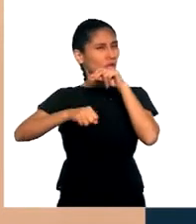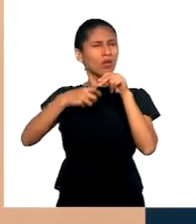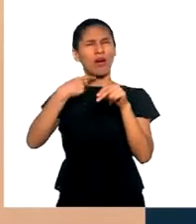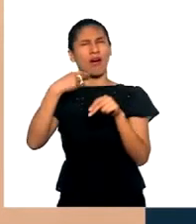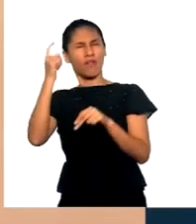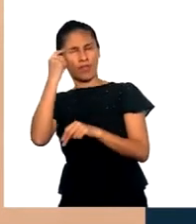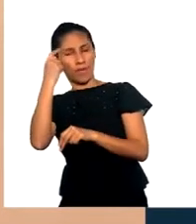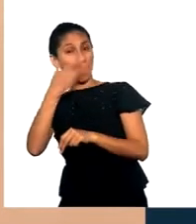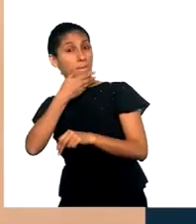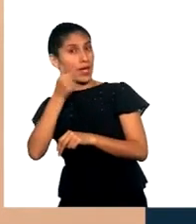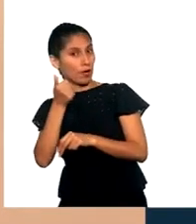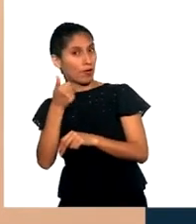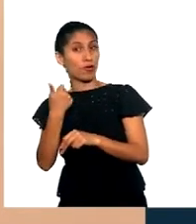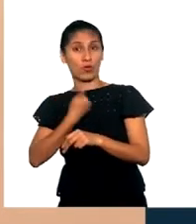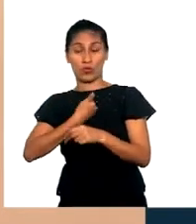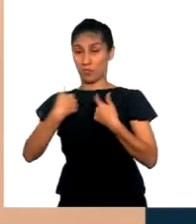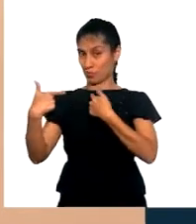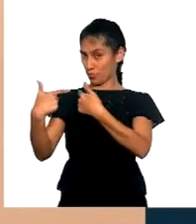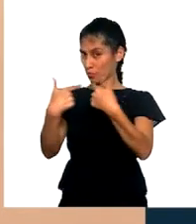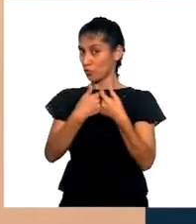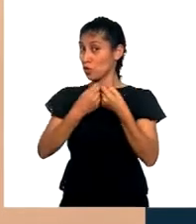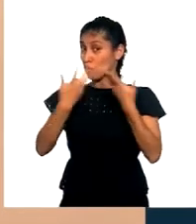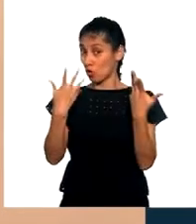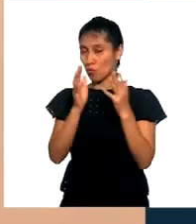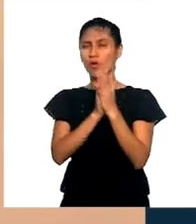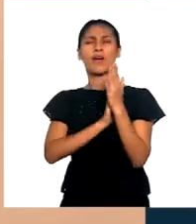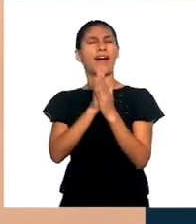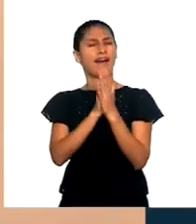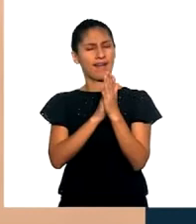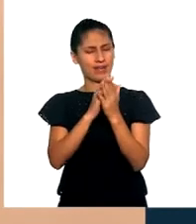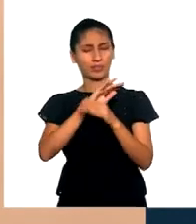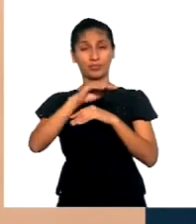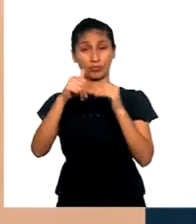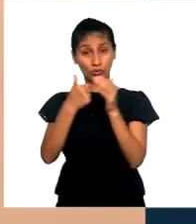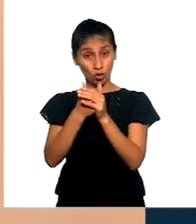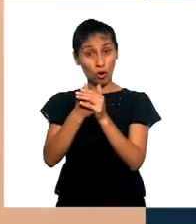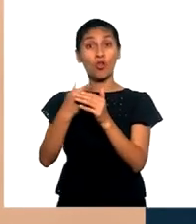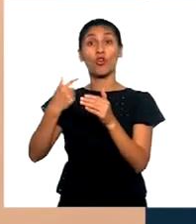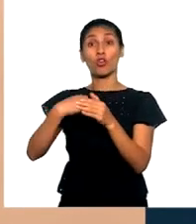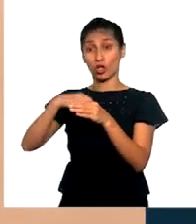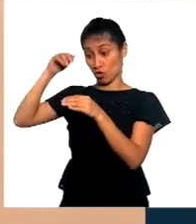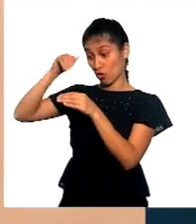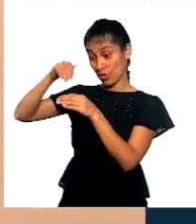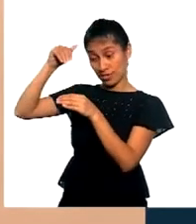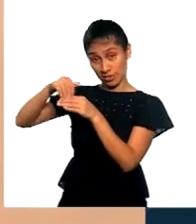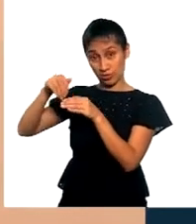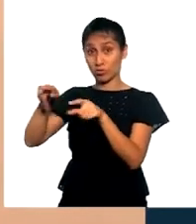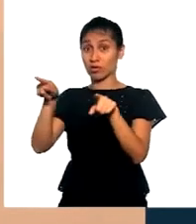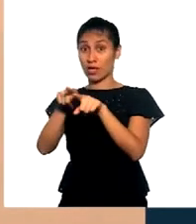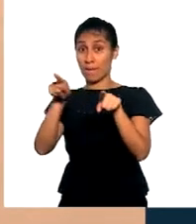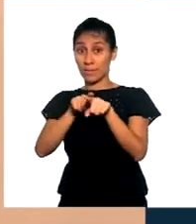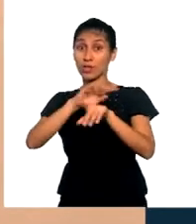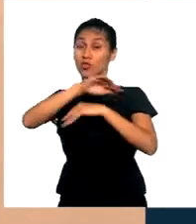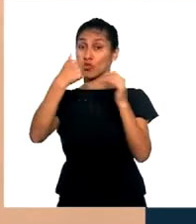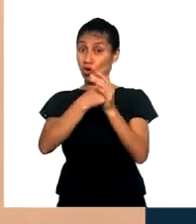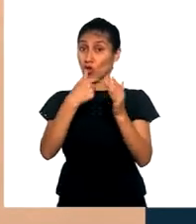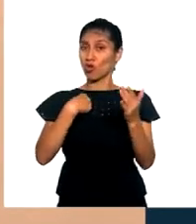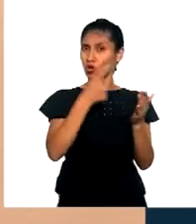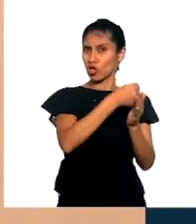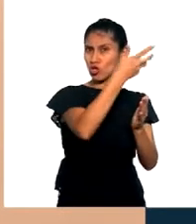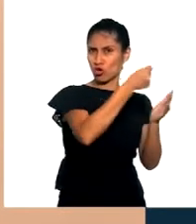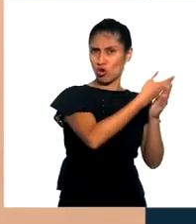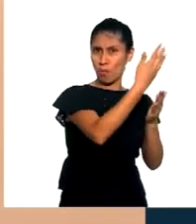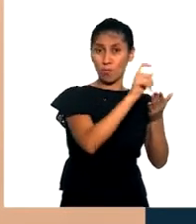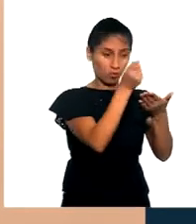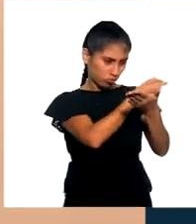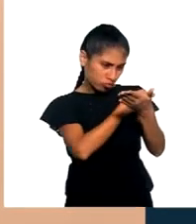bajo control tengo un consejo más registrar nuestros ingresos y gastos y realizar un seguimiento consta se trata de un